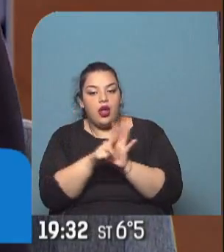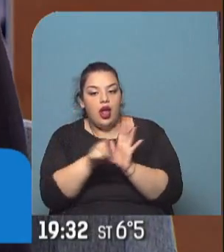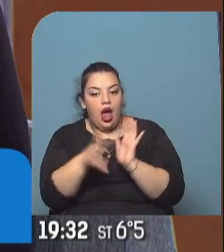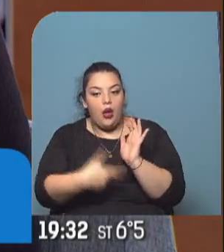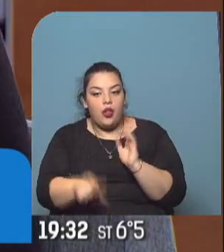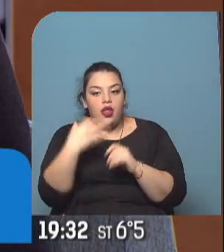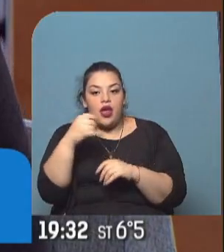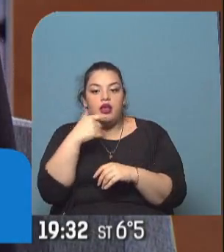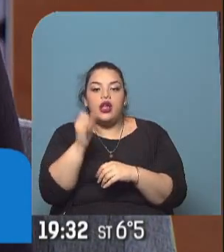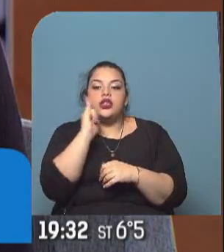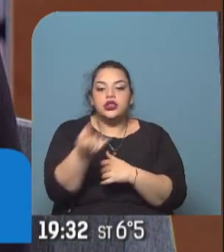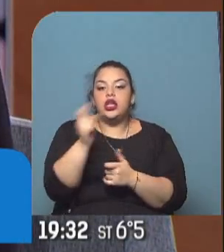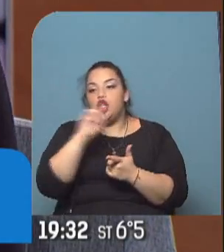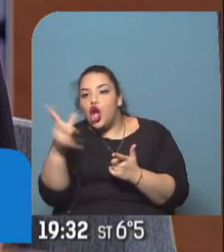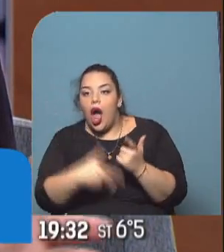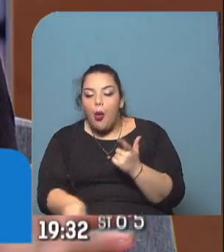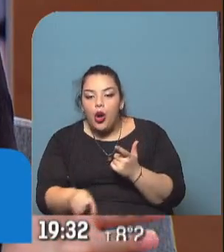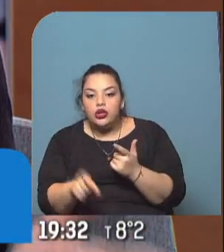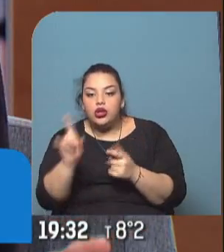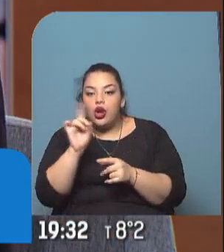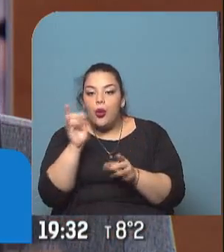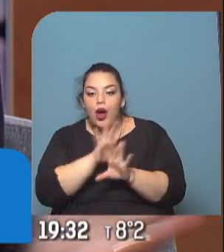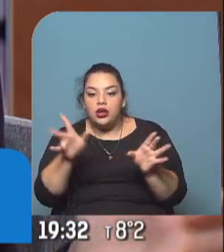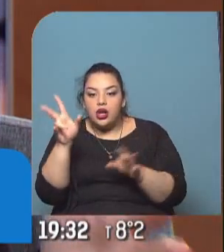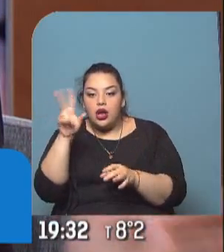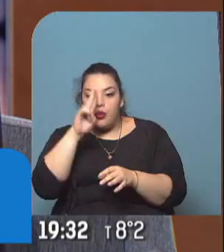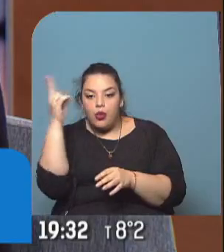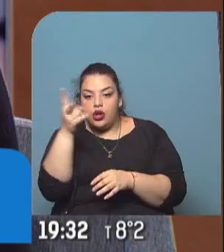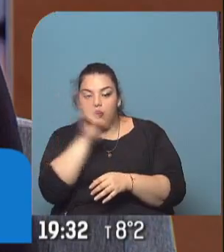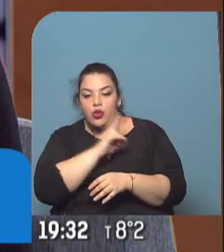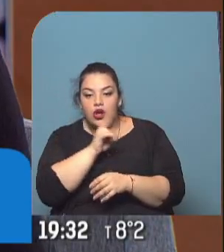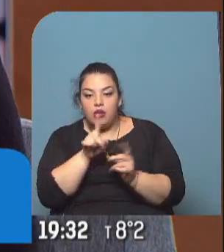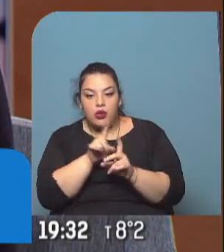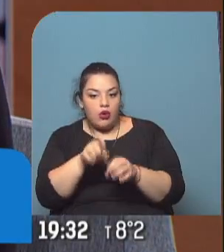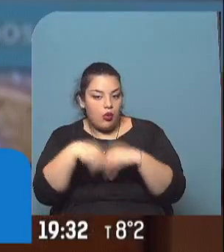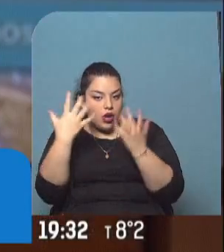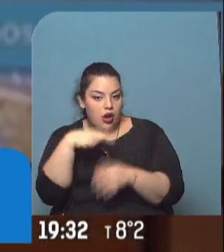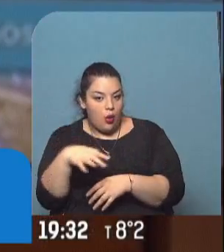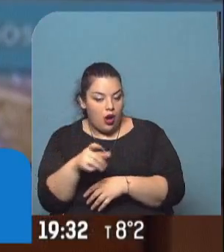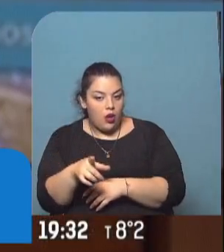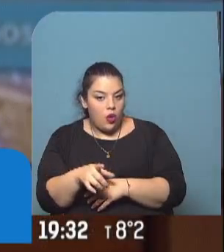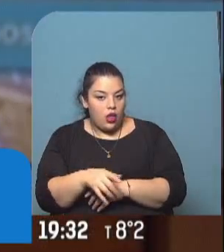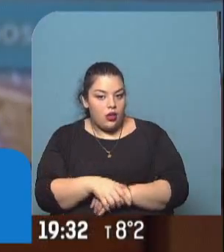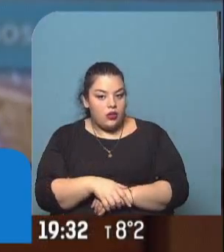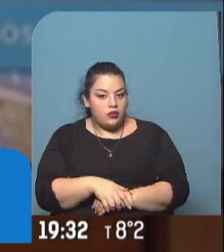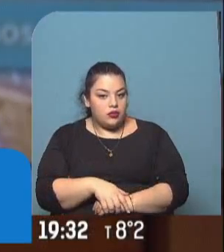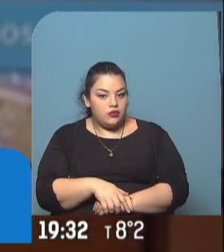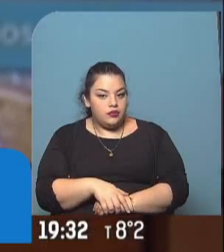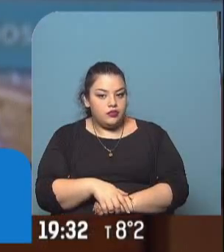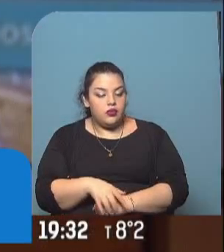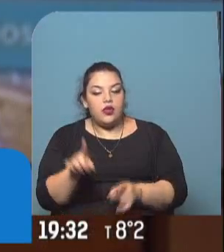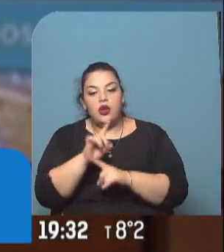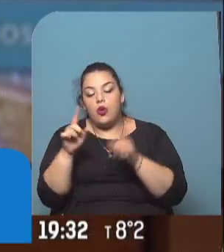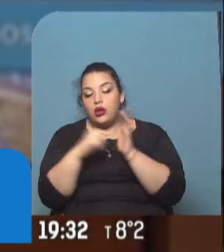esto no es un sí o un no aborto, sino que se dejen de morir mujeres tapadas en cualquier rincón. No, ninguna sociedad es homogénea, ni la